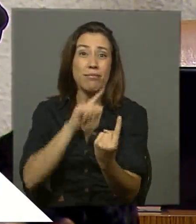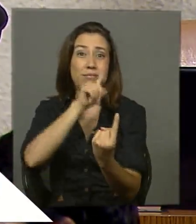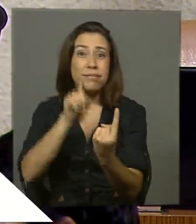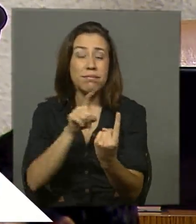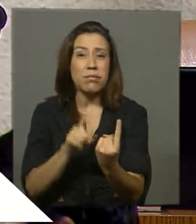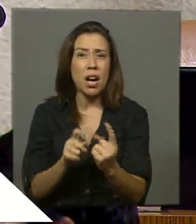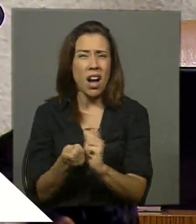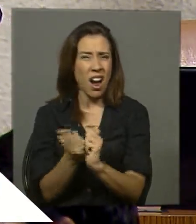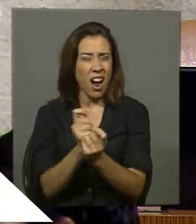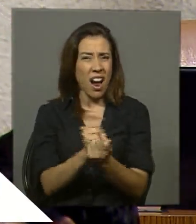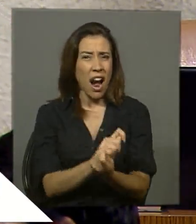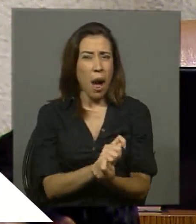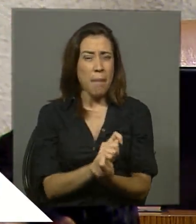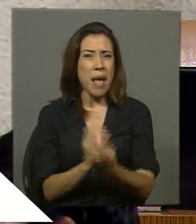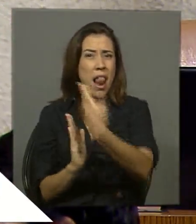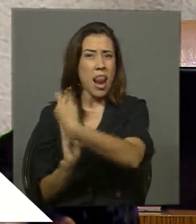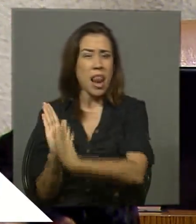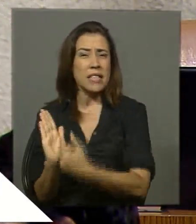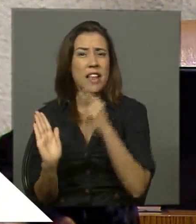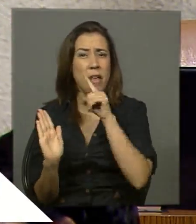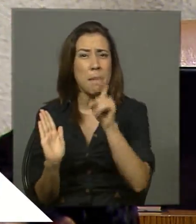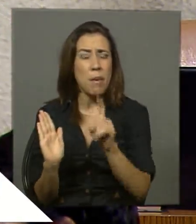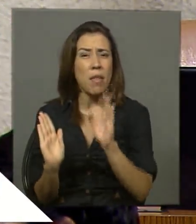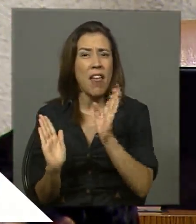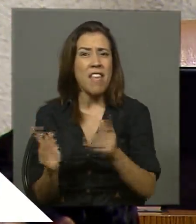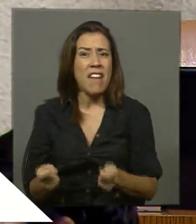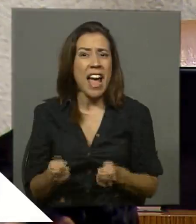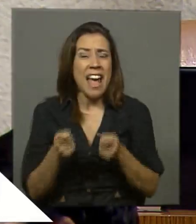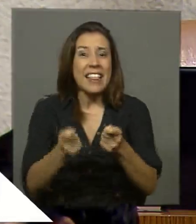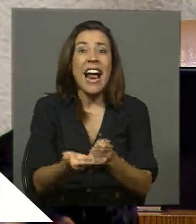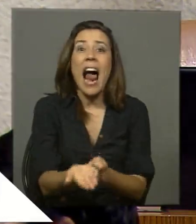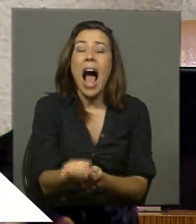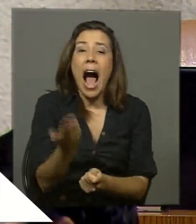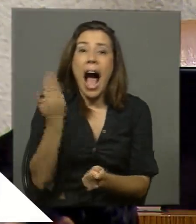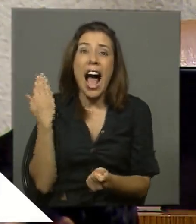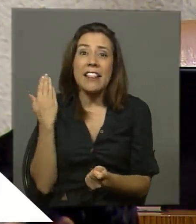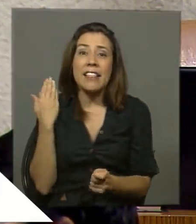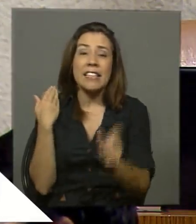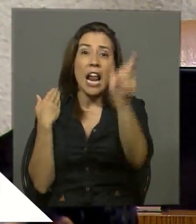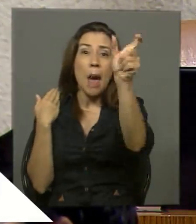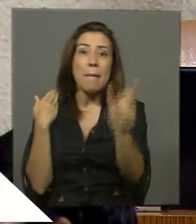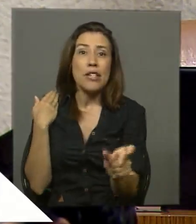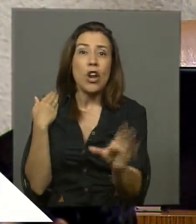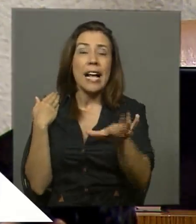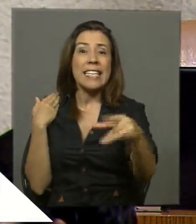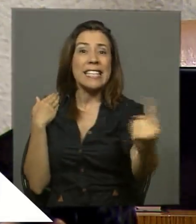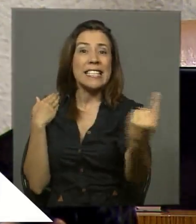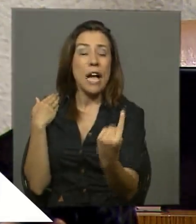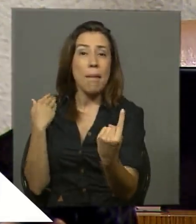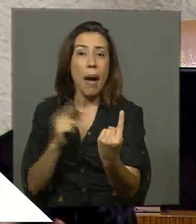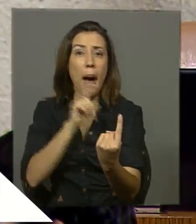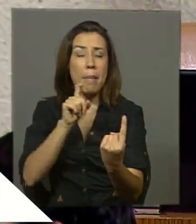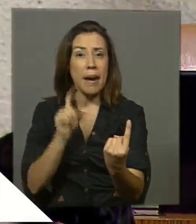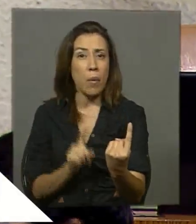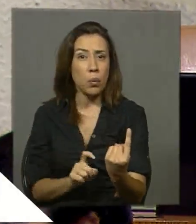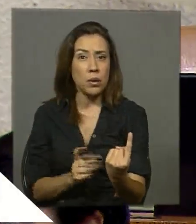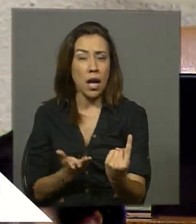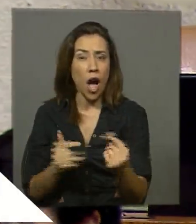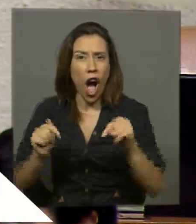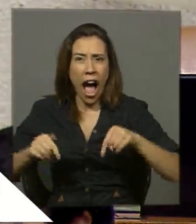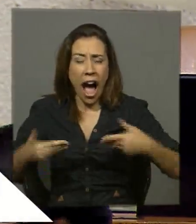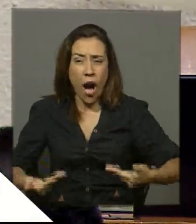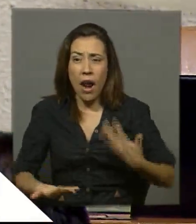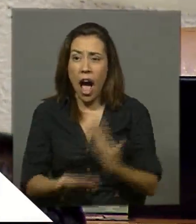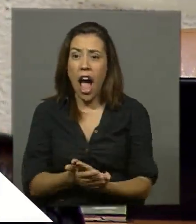modifiquen el cuestionario que debe ser entregado a priori al interpelado hoy día